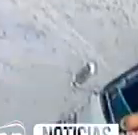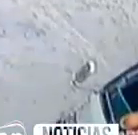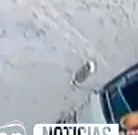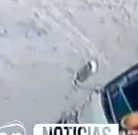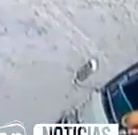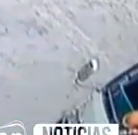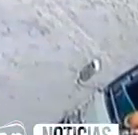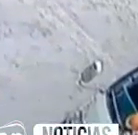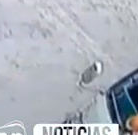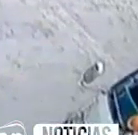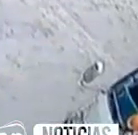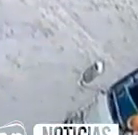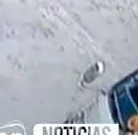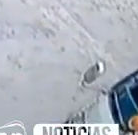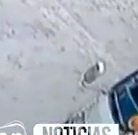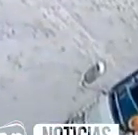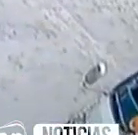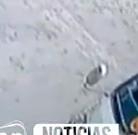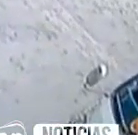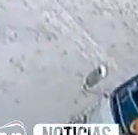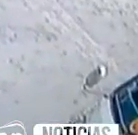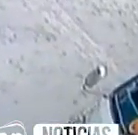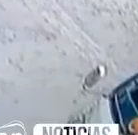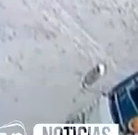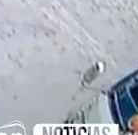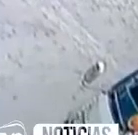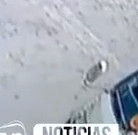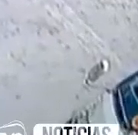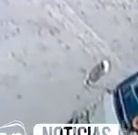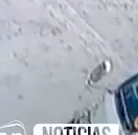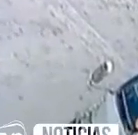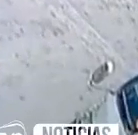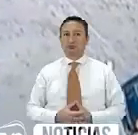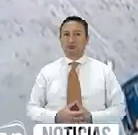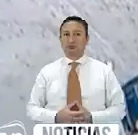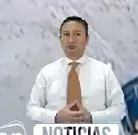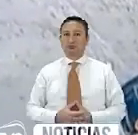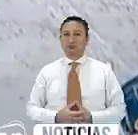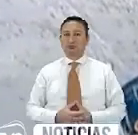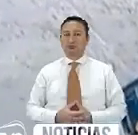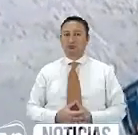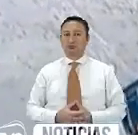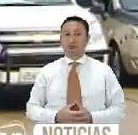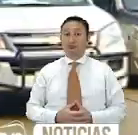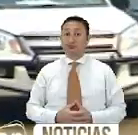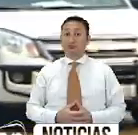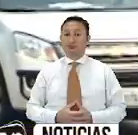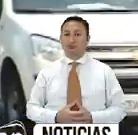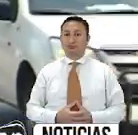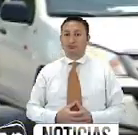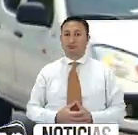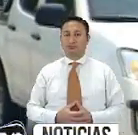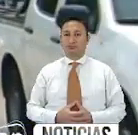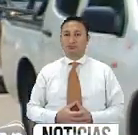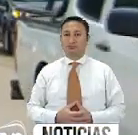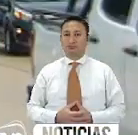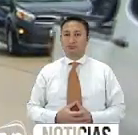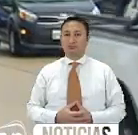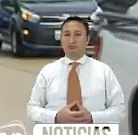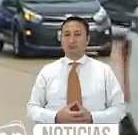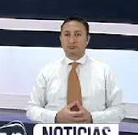45 y 35% del promedio nacional, informó Jorge